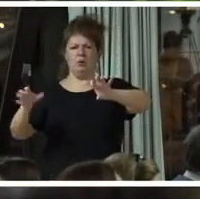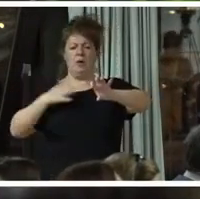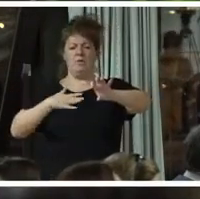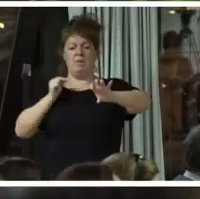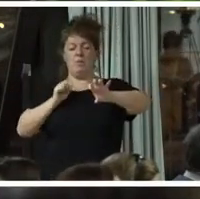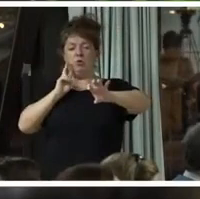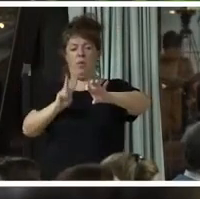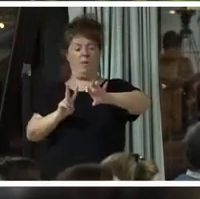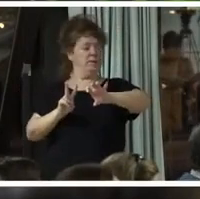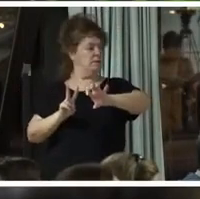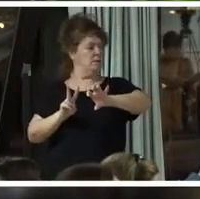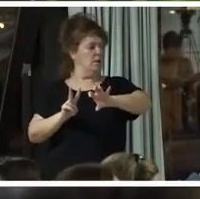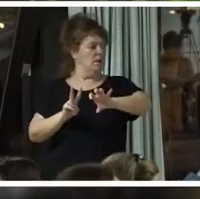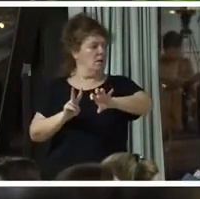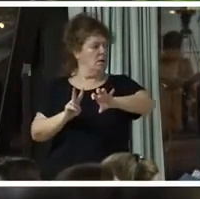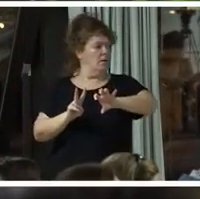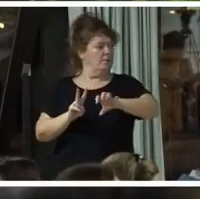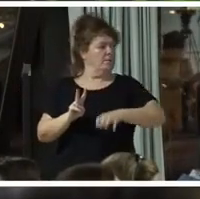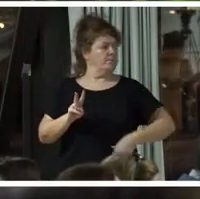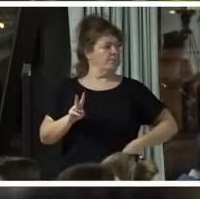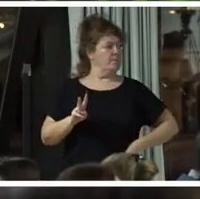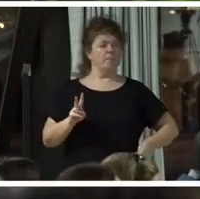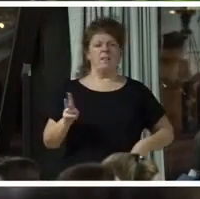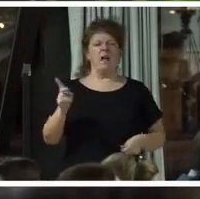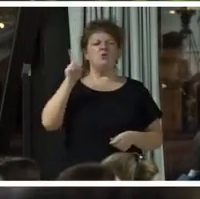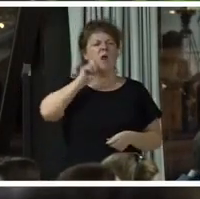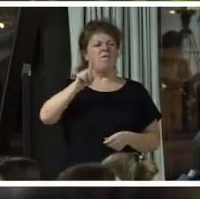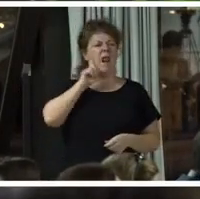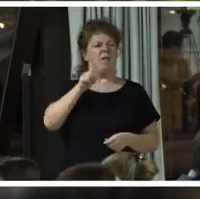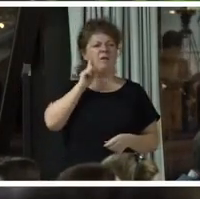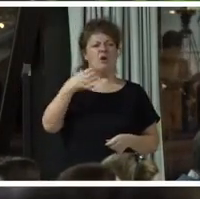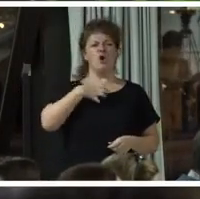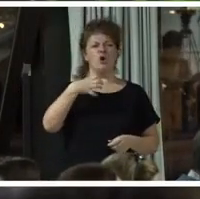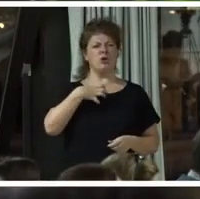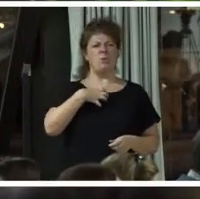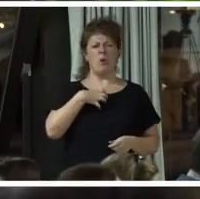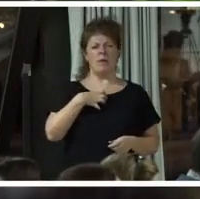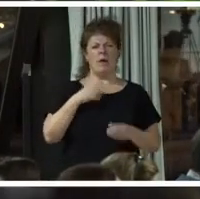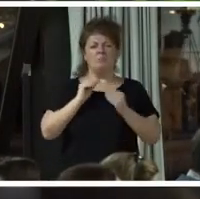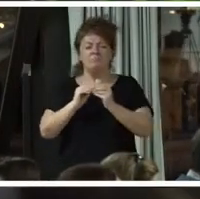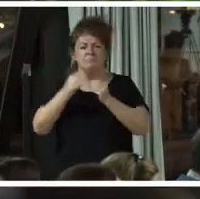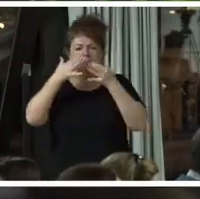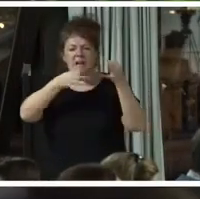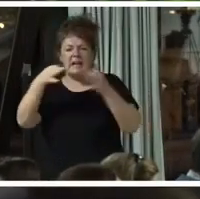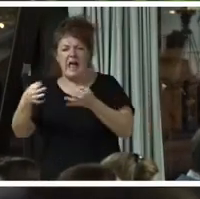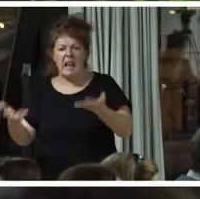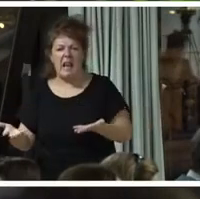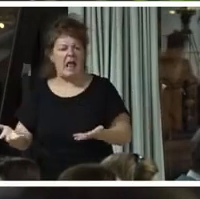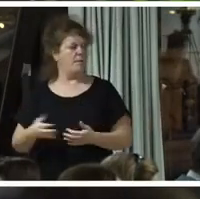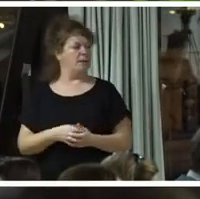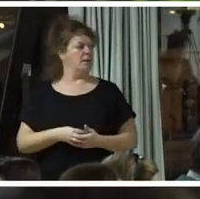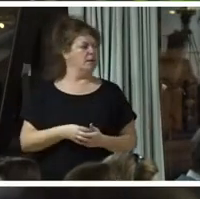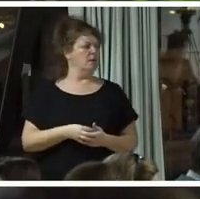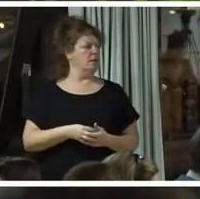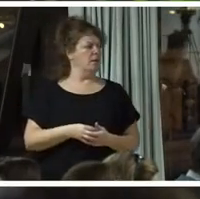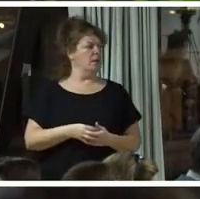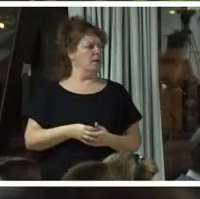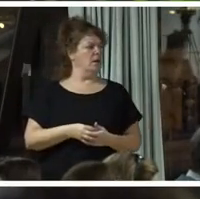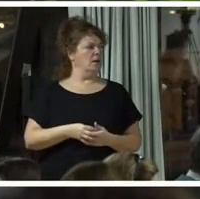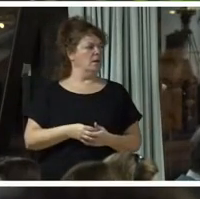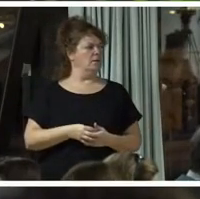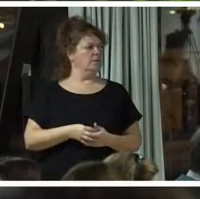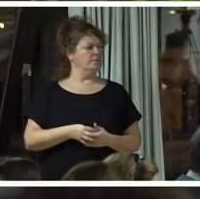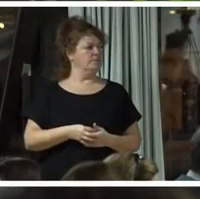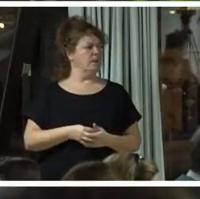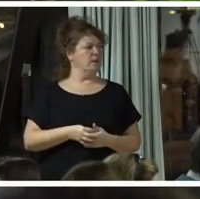nuestra perspectiva es una es una falacia que no se puede llevar a la práctica eh No se puede llevar a la